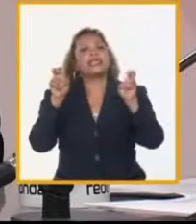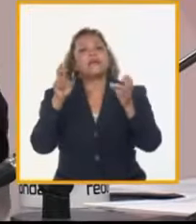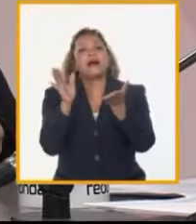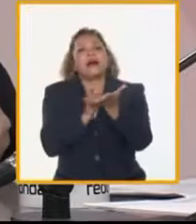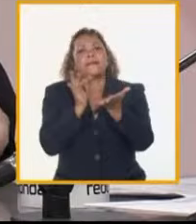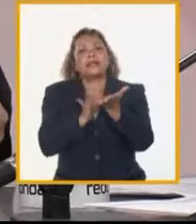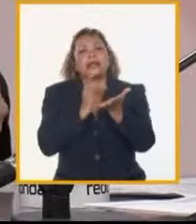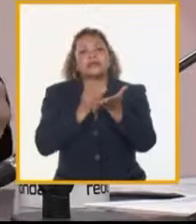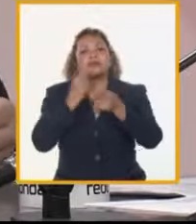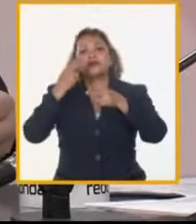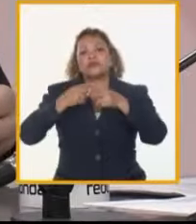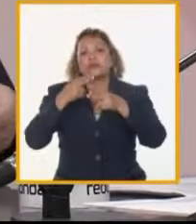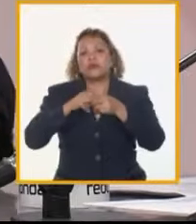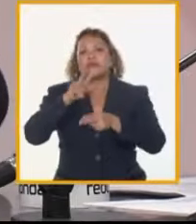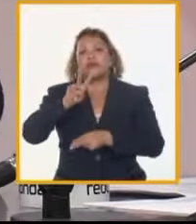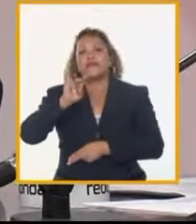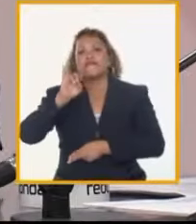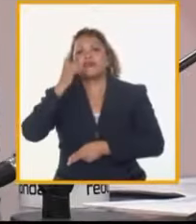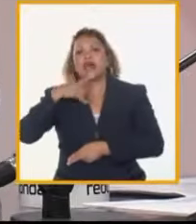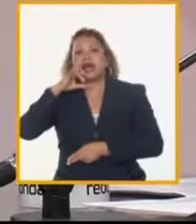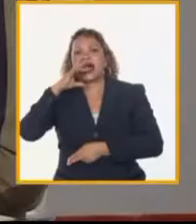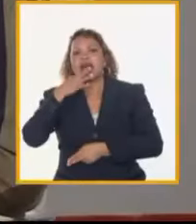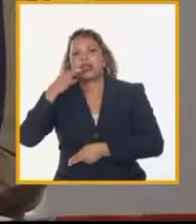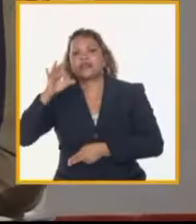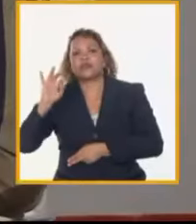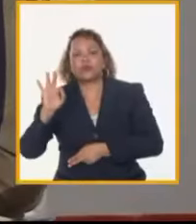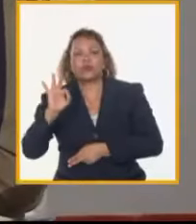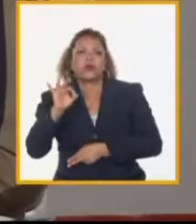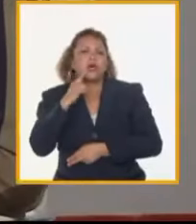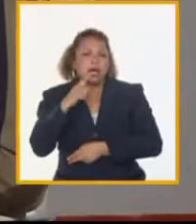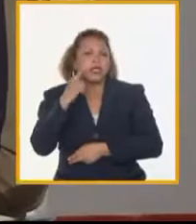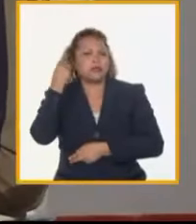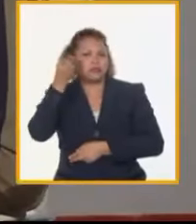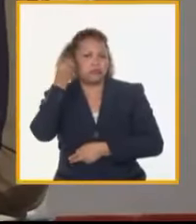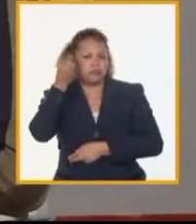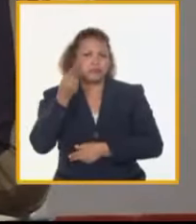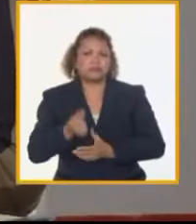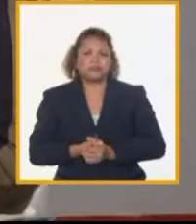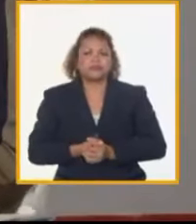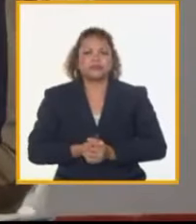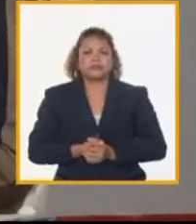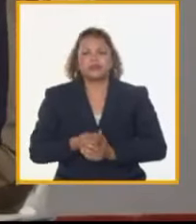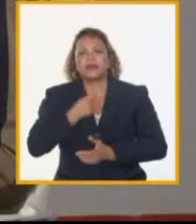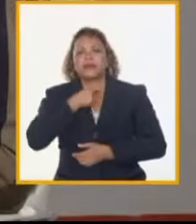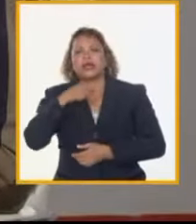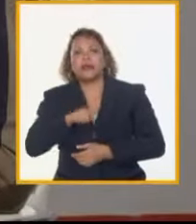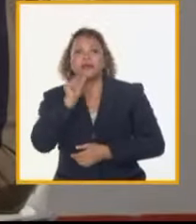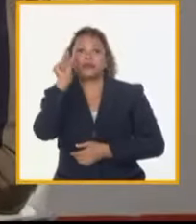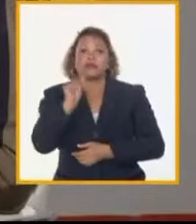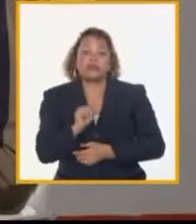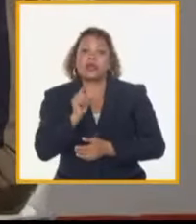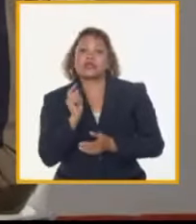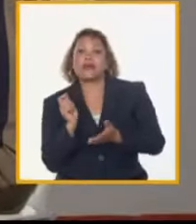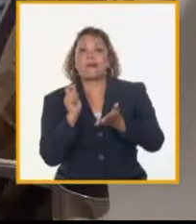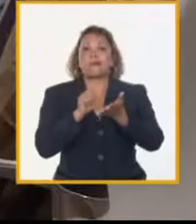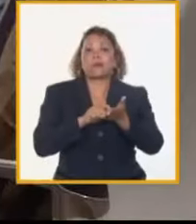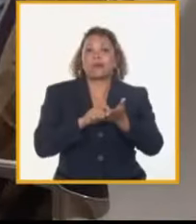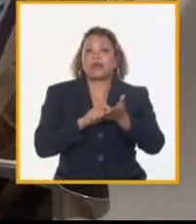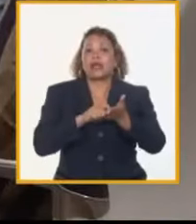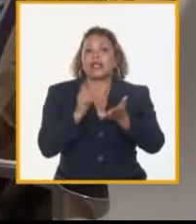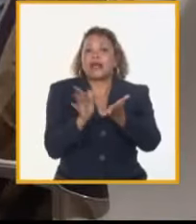por supuesto, sí, claro, sí, en el Hit Parade de la jornada de hoy. ¿Qué pasa con las personas que no pueden autenticarse